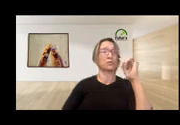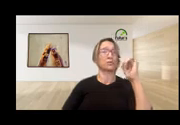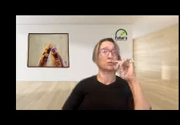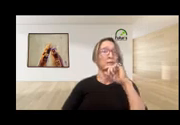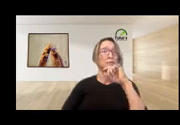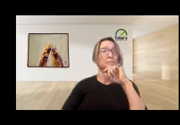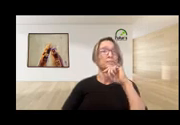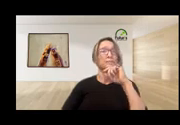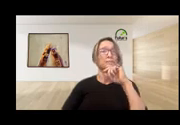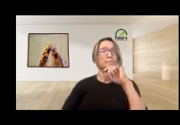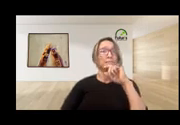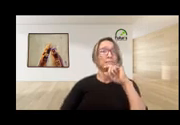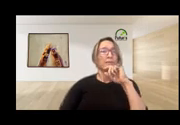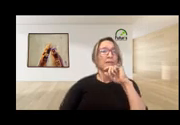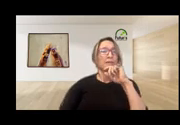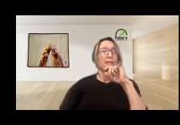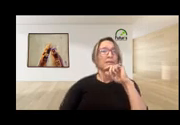estos restos.